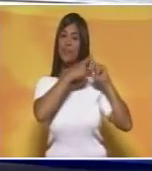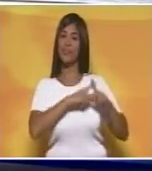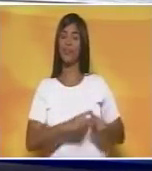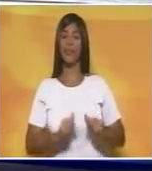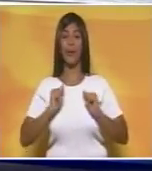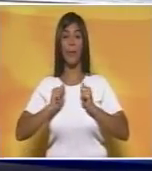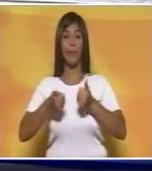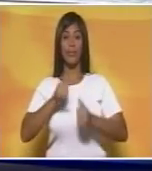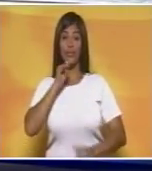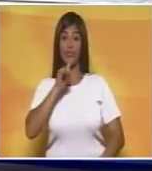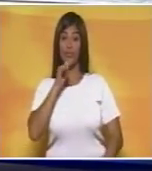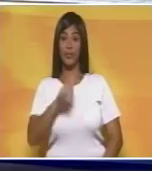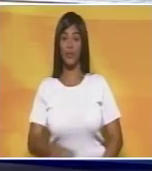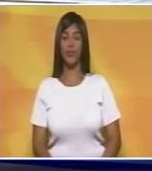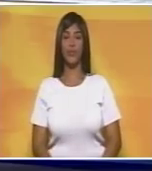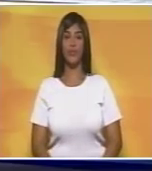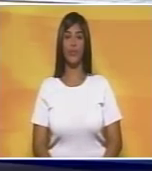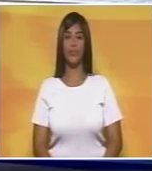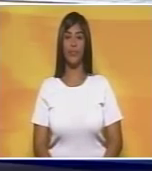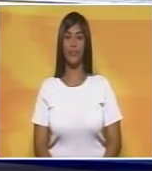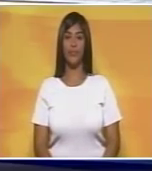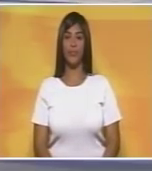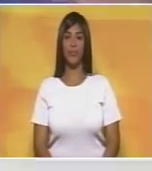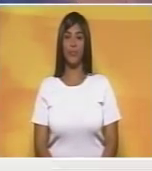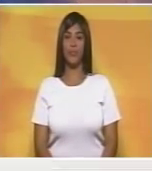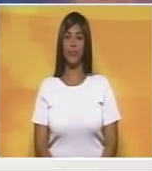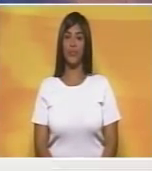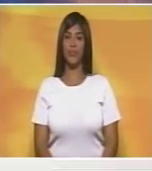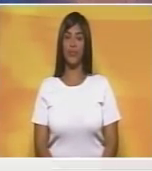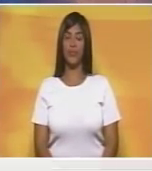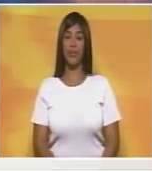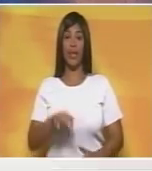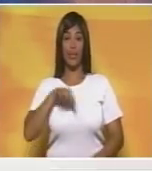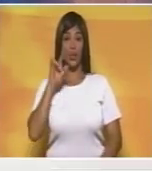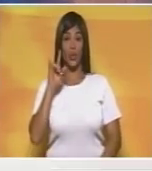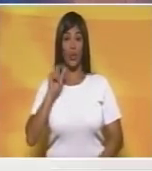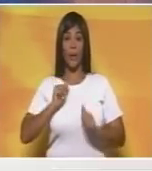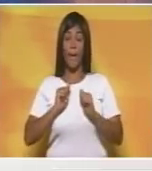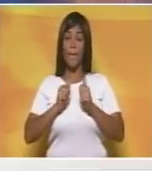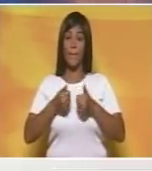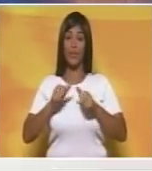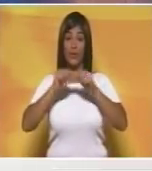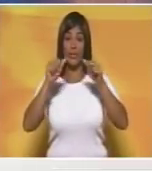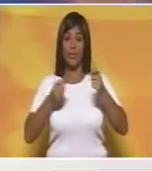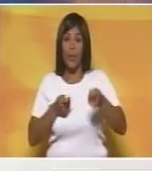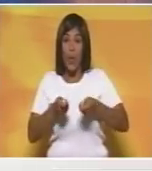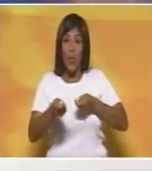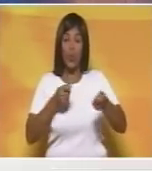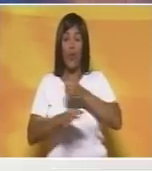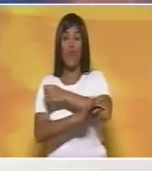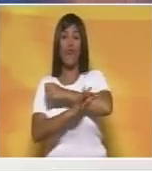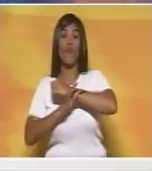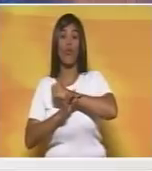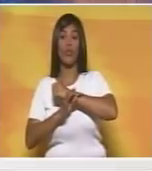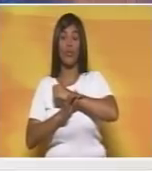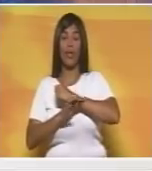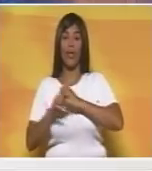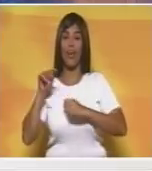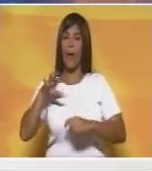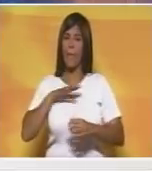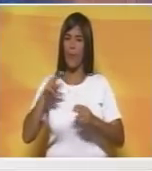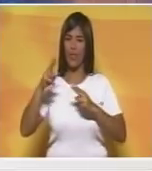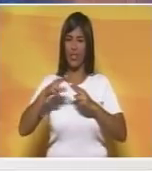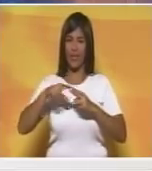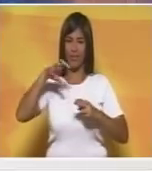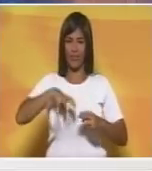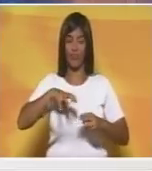Endrina Yepes. Comenzamos a revisar las informaciones y lo hacemos de inmediato. Este lunes inició el sistema de control fronterizo en el eje limítrofe del estado